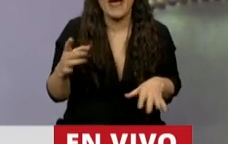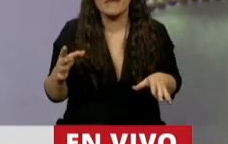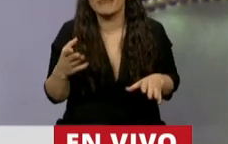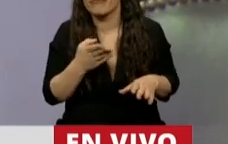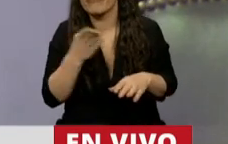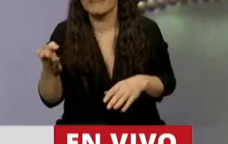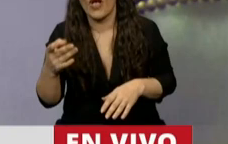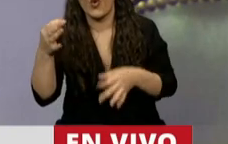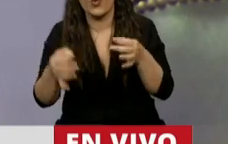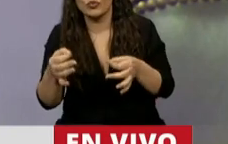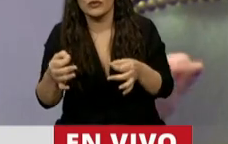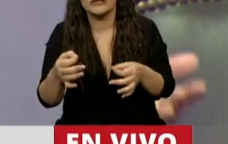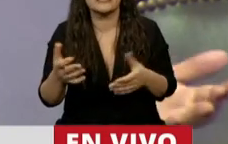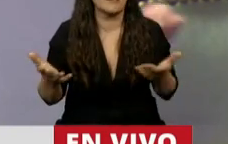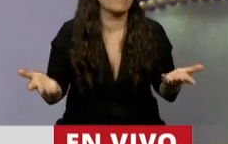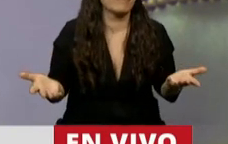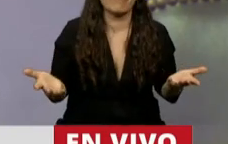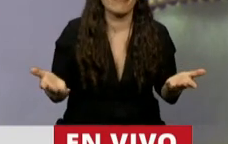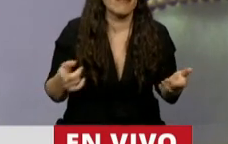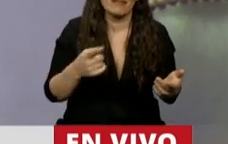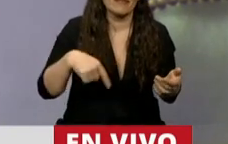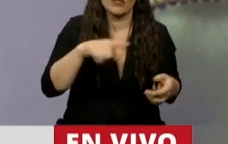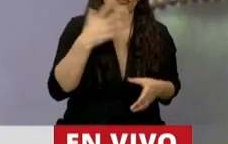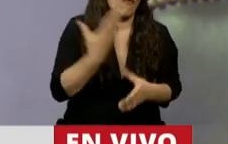para resolver los conflictos, y eso implica que estamos fallando.